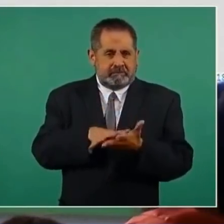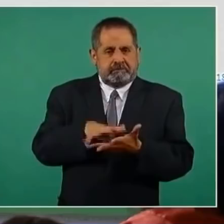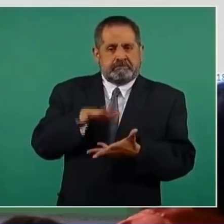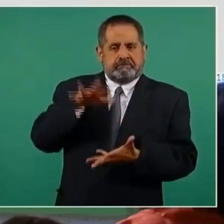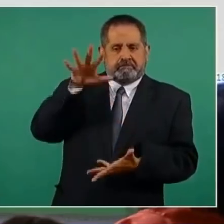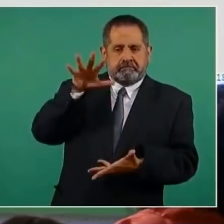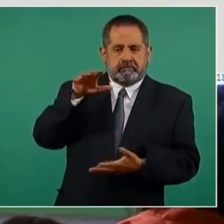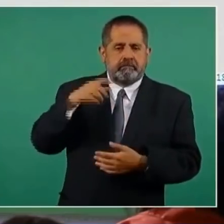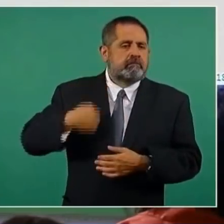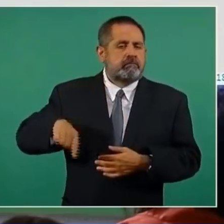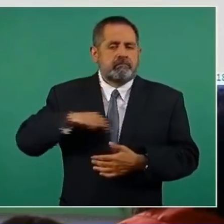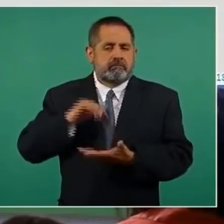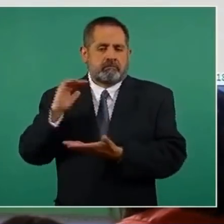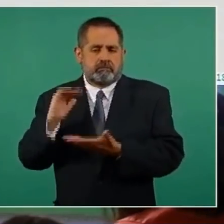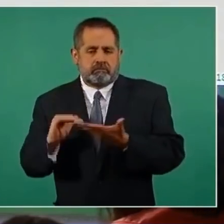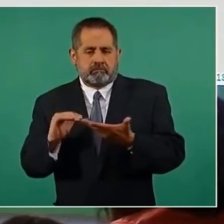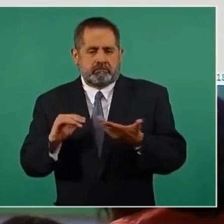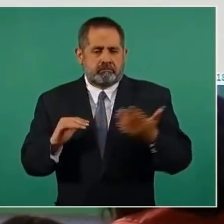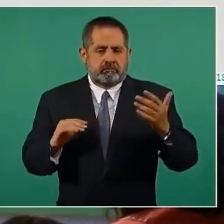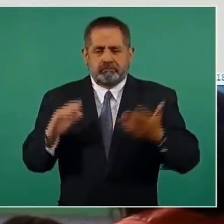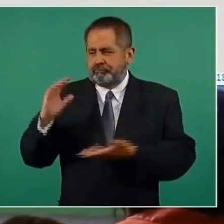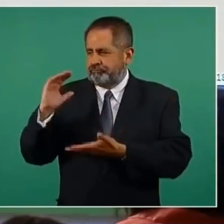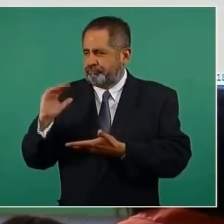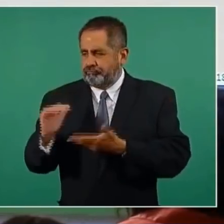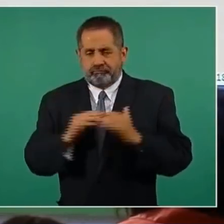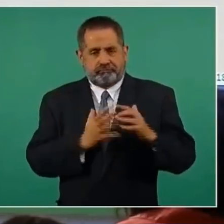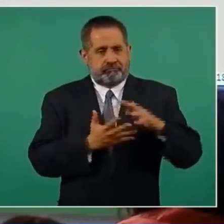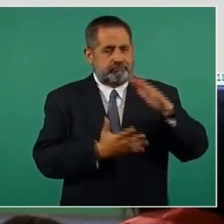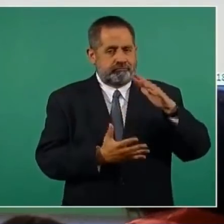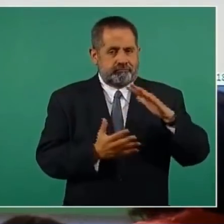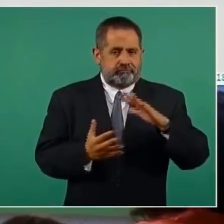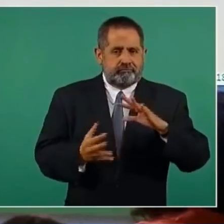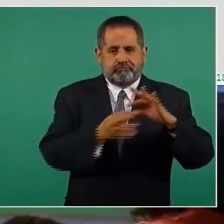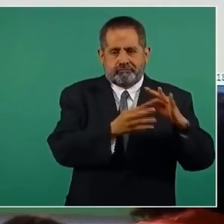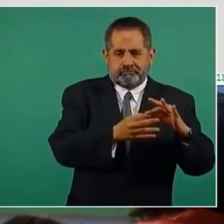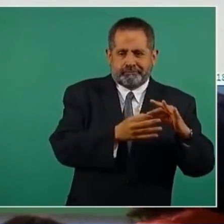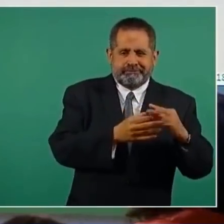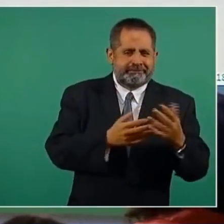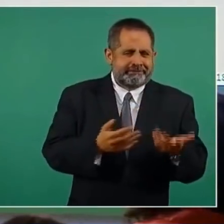dominaran con estos aliados